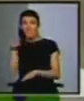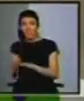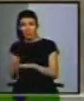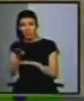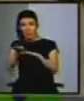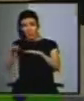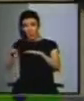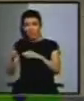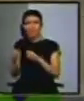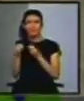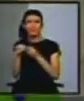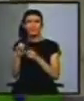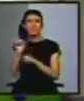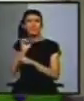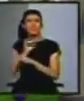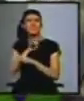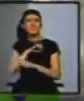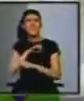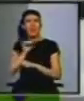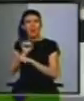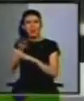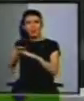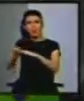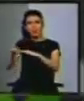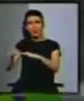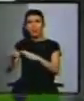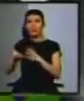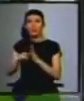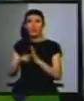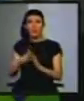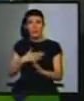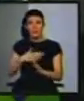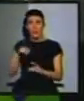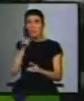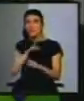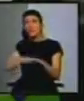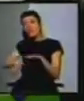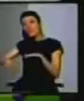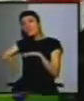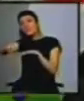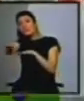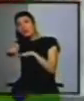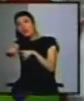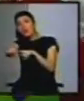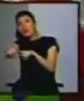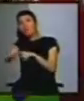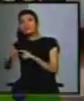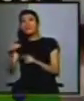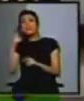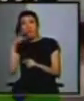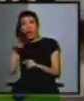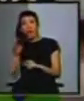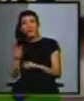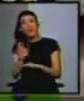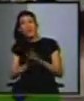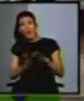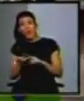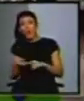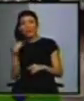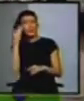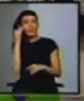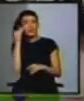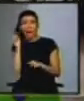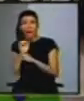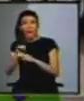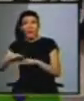chilenos. El problema es que el nuestro lo dejaron al último. Y lo peor es que el cuidador nos dice que no sabe manejar